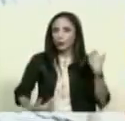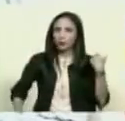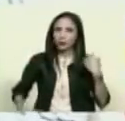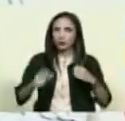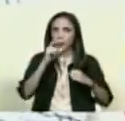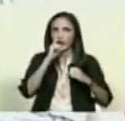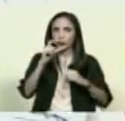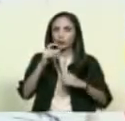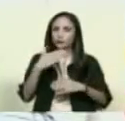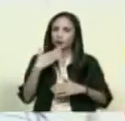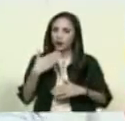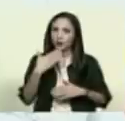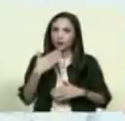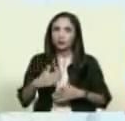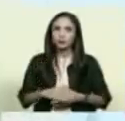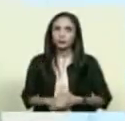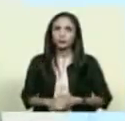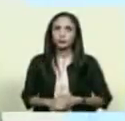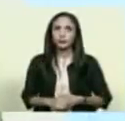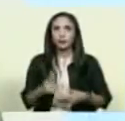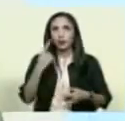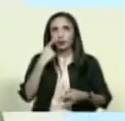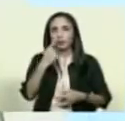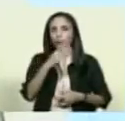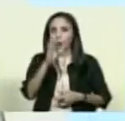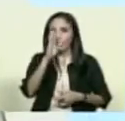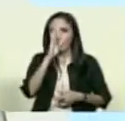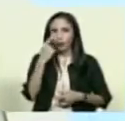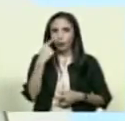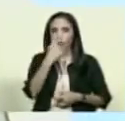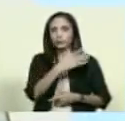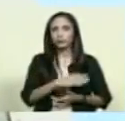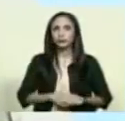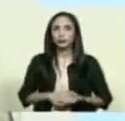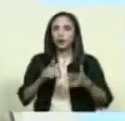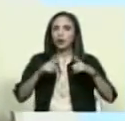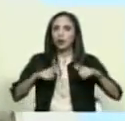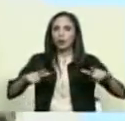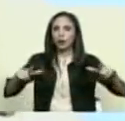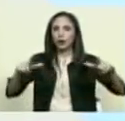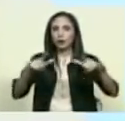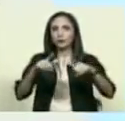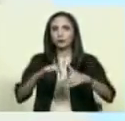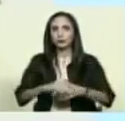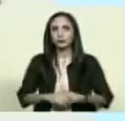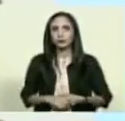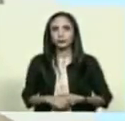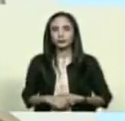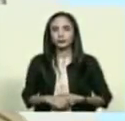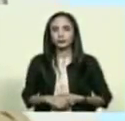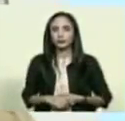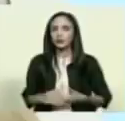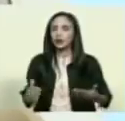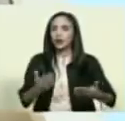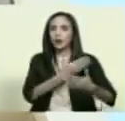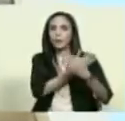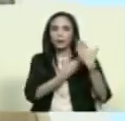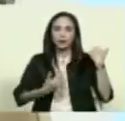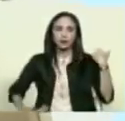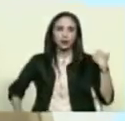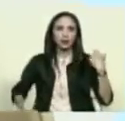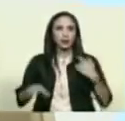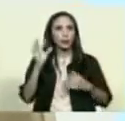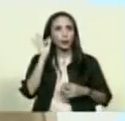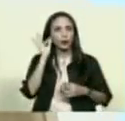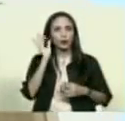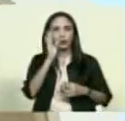Nos encontramos aquí en el Banco del Tesoro, en su sede principal, ubicada en el Rosal, con la presidenta de este banco, la